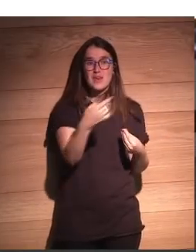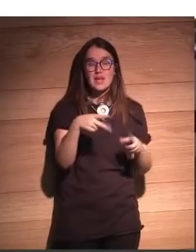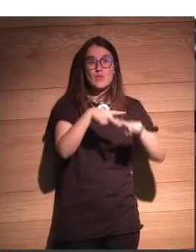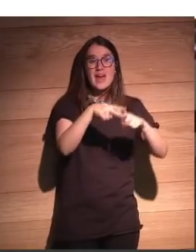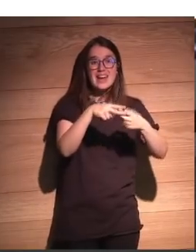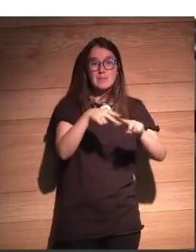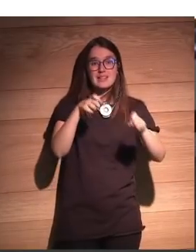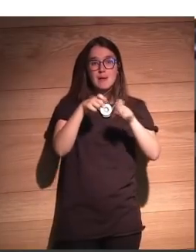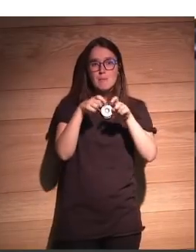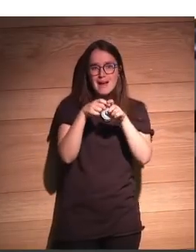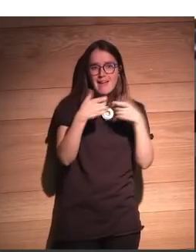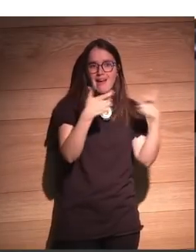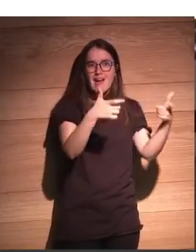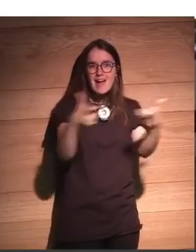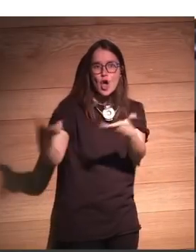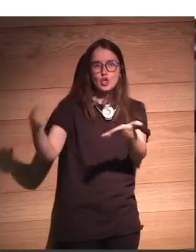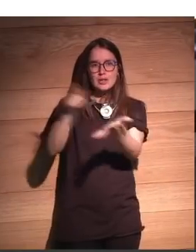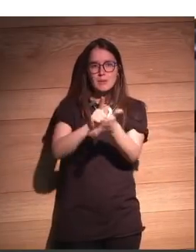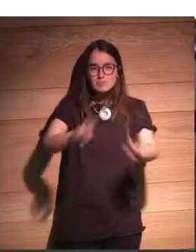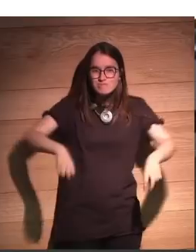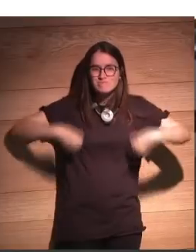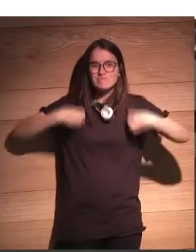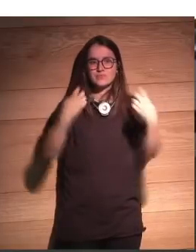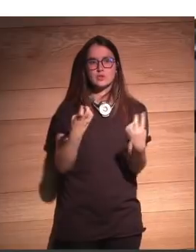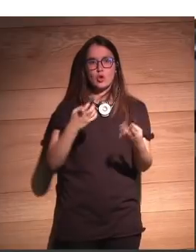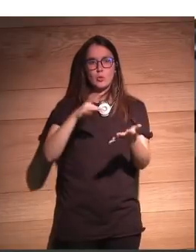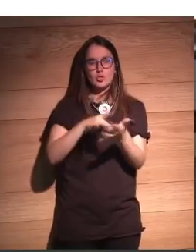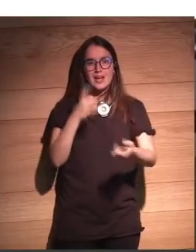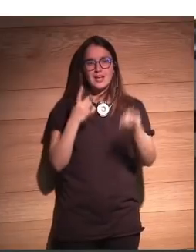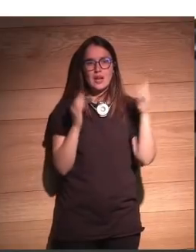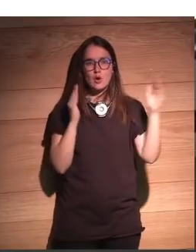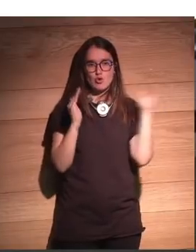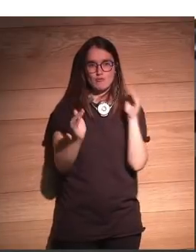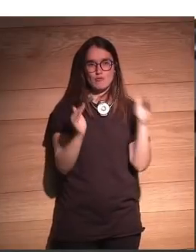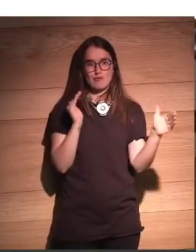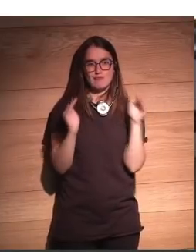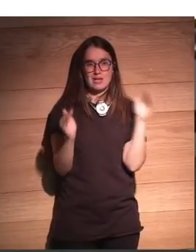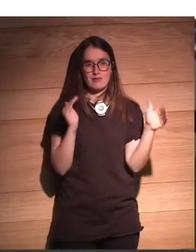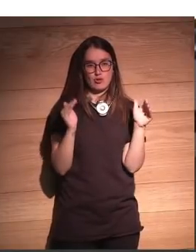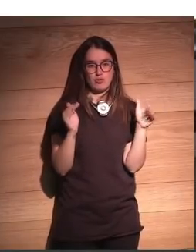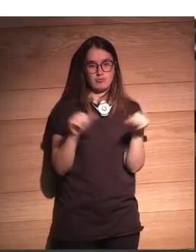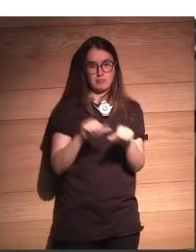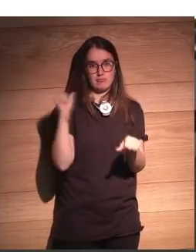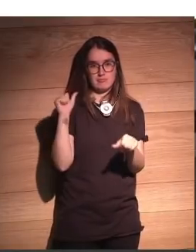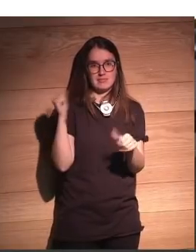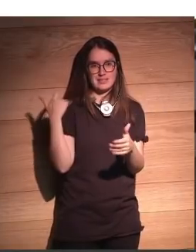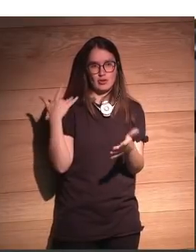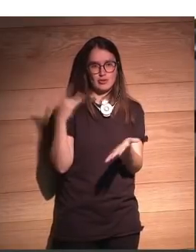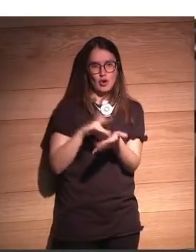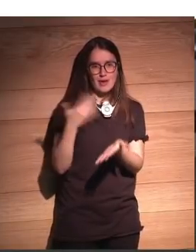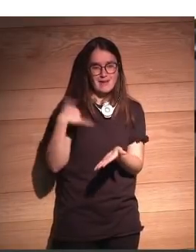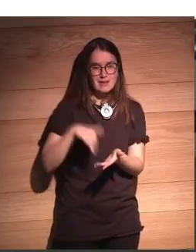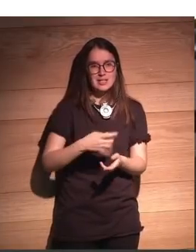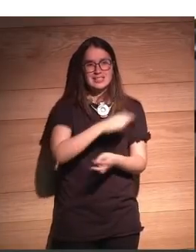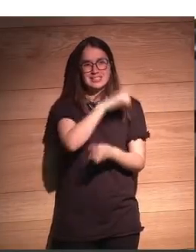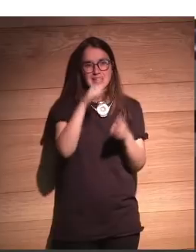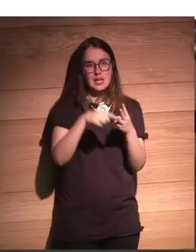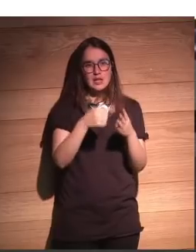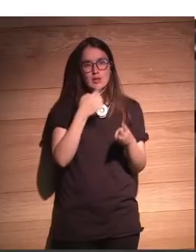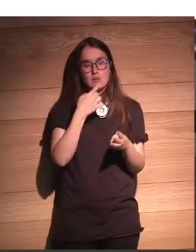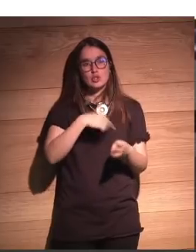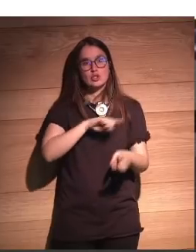para redistribución, que como ha sucedido en algún momento en el tiempo? Tercero, nosotros decimos que